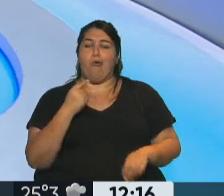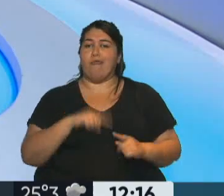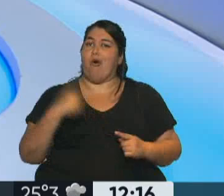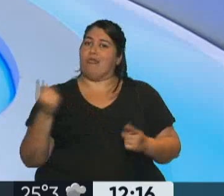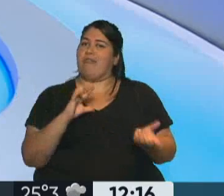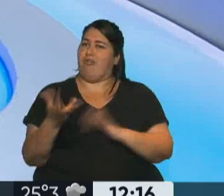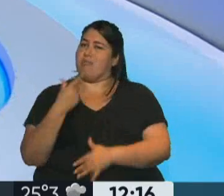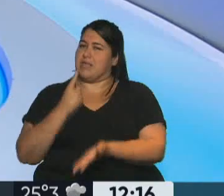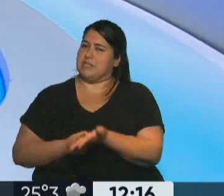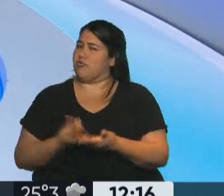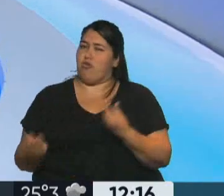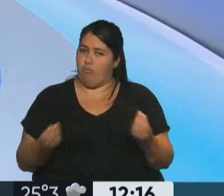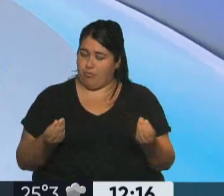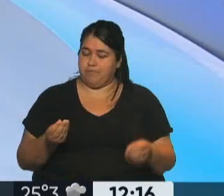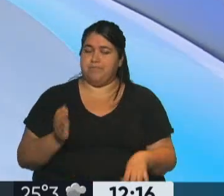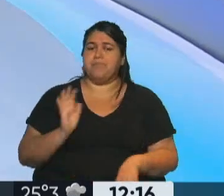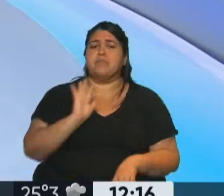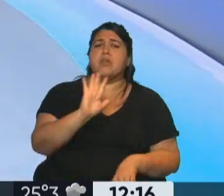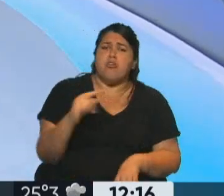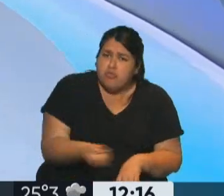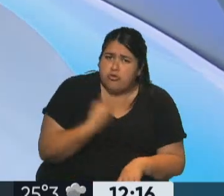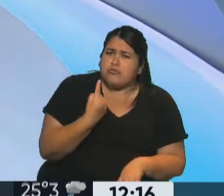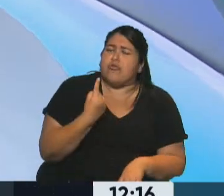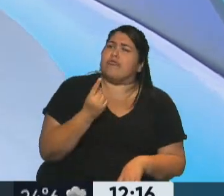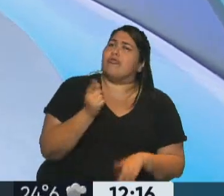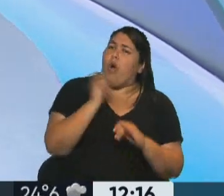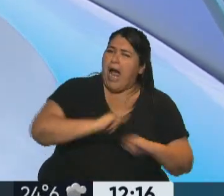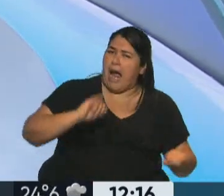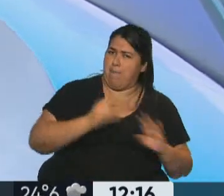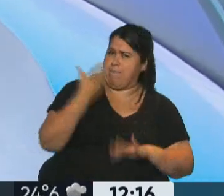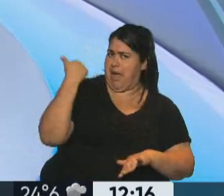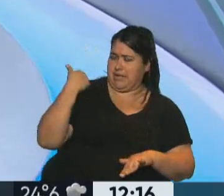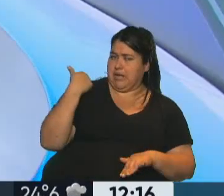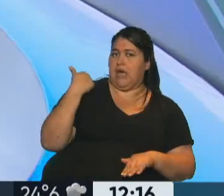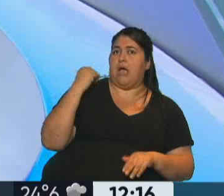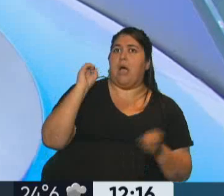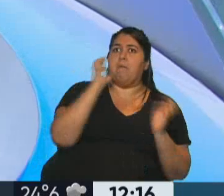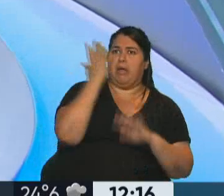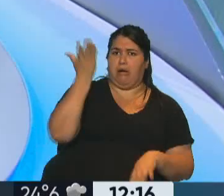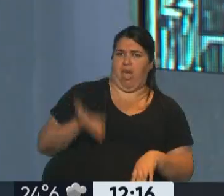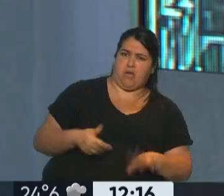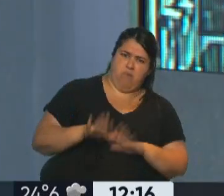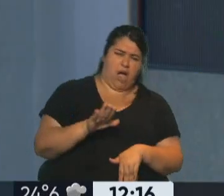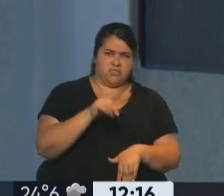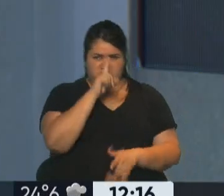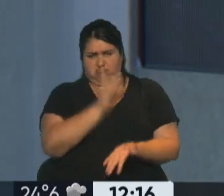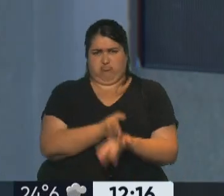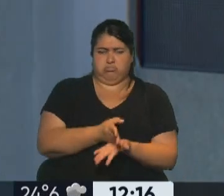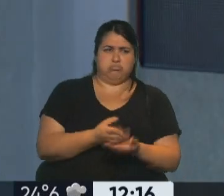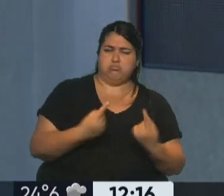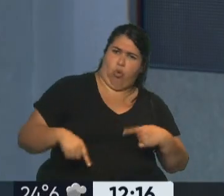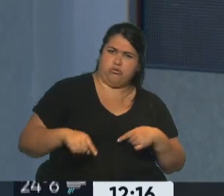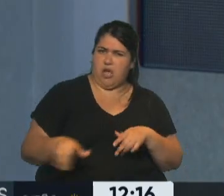un Milei diferente, al que conocimos en la campaña, que aparecía más disruptivo, si se quiere,